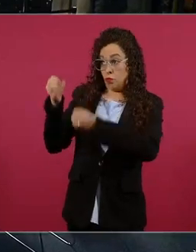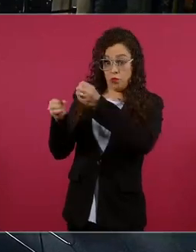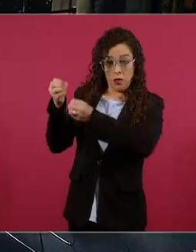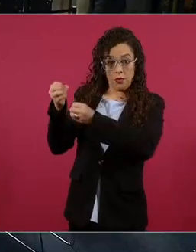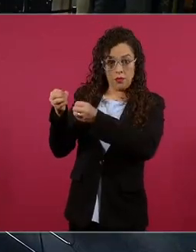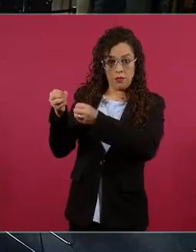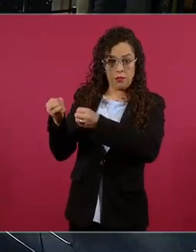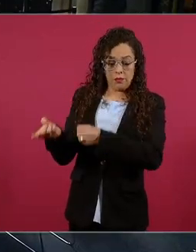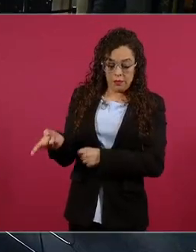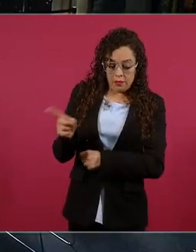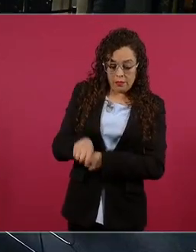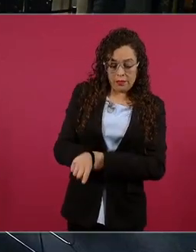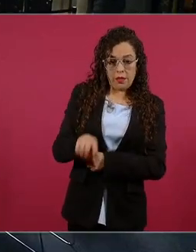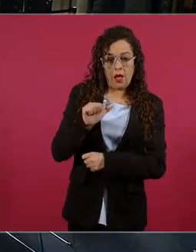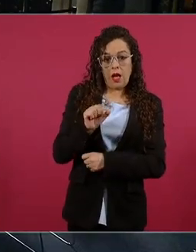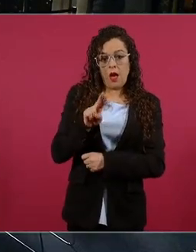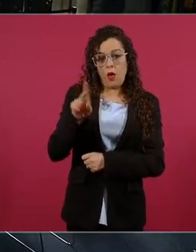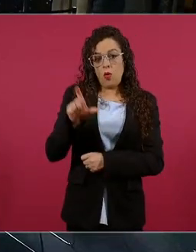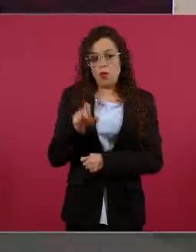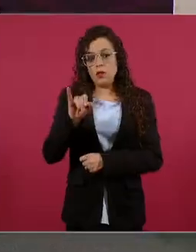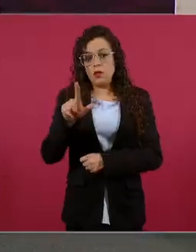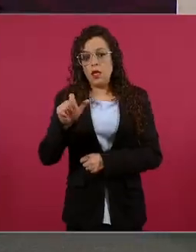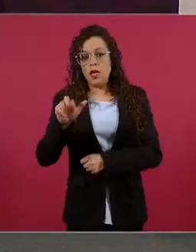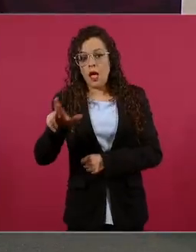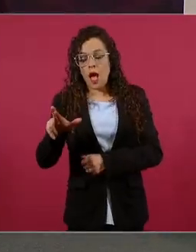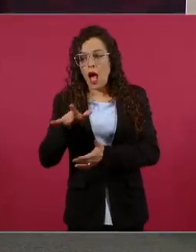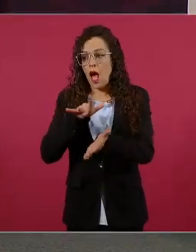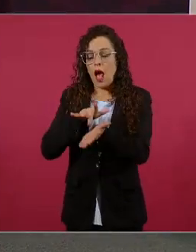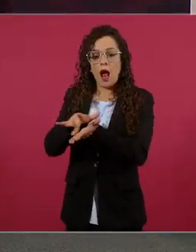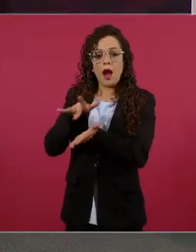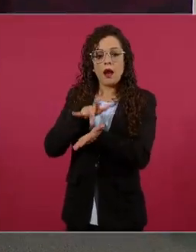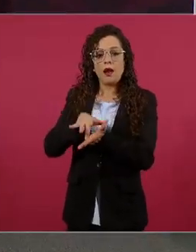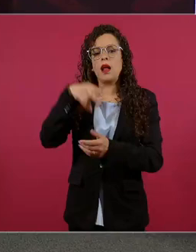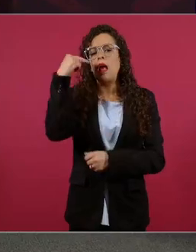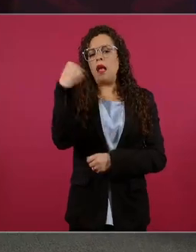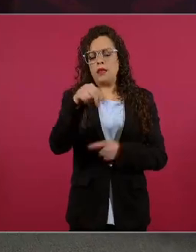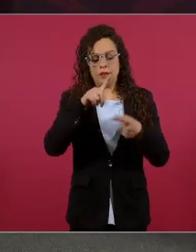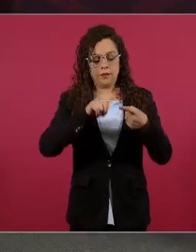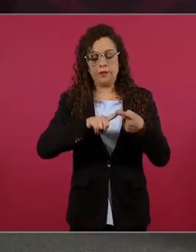se llaman secretarios, se llaman los que